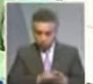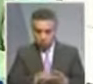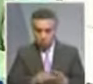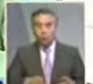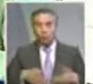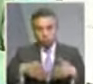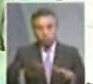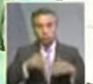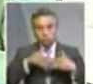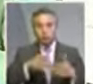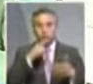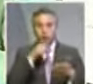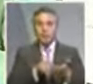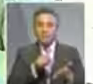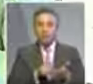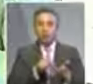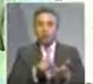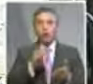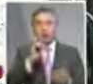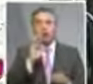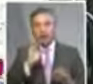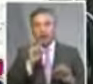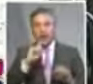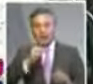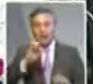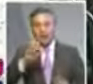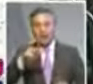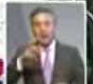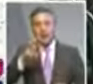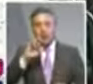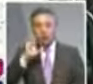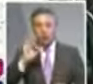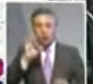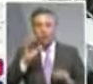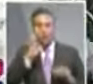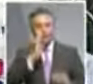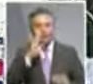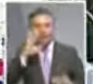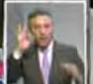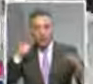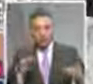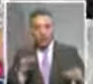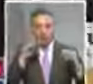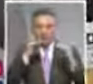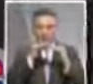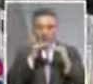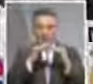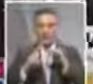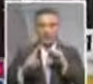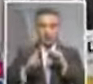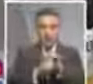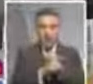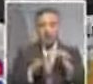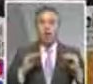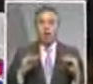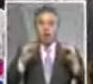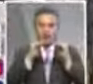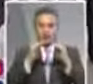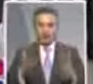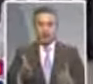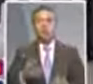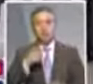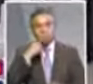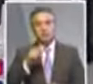puedan dispensar un medicamento genérico bioequivalente. Según el informe, Chile destina $1,568 per cápita en salud al